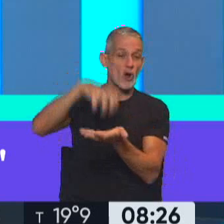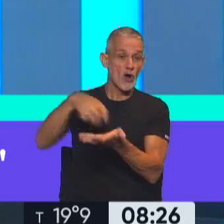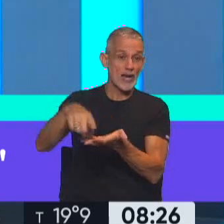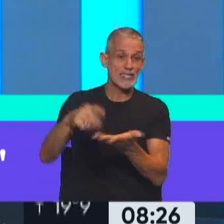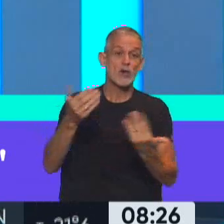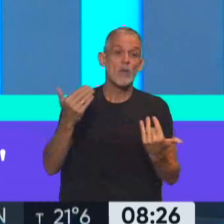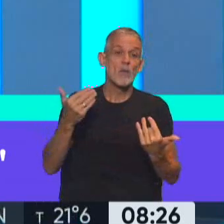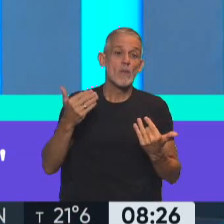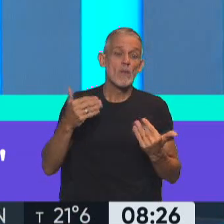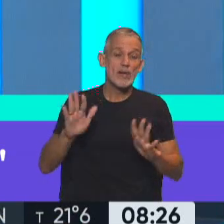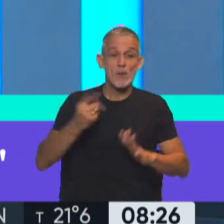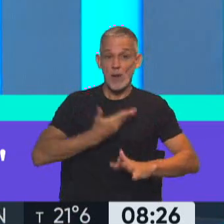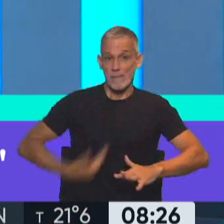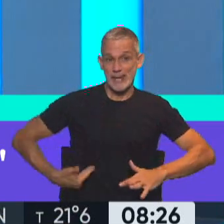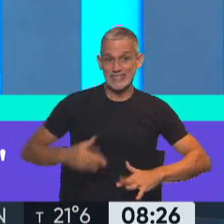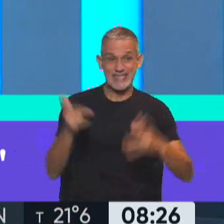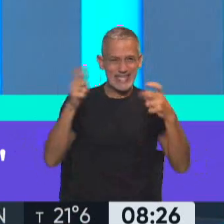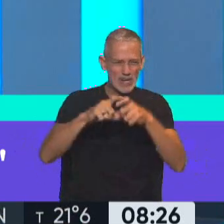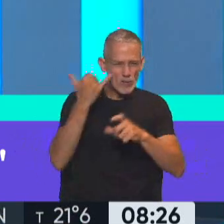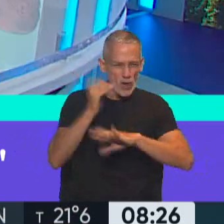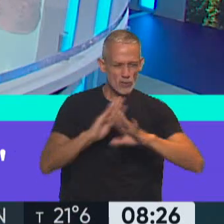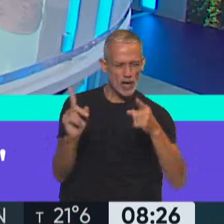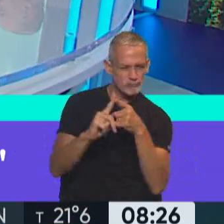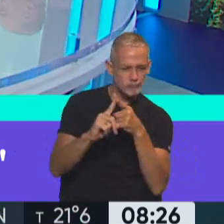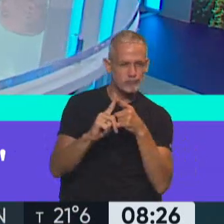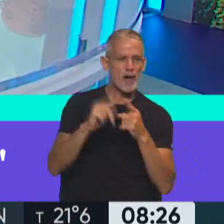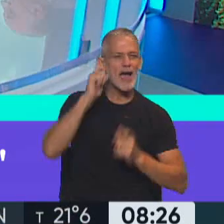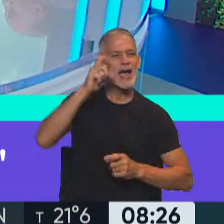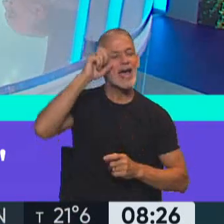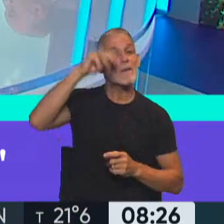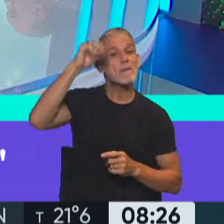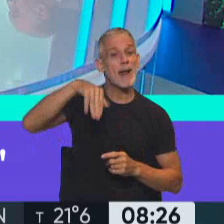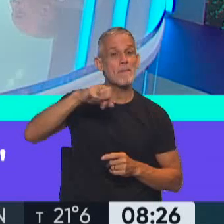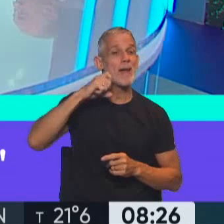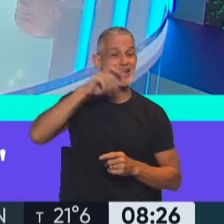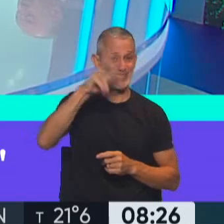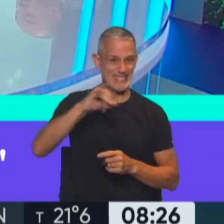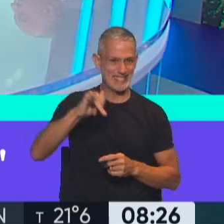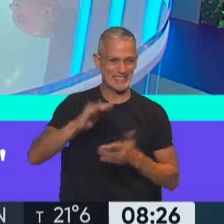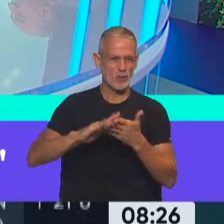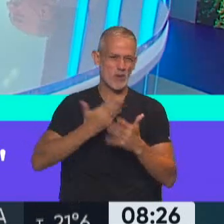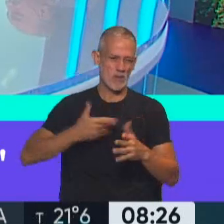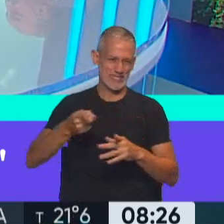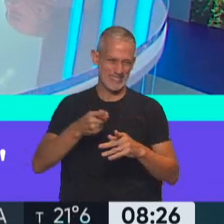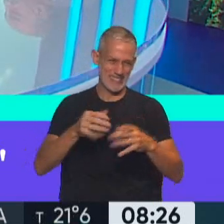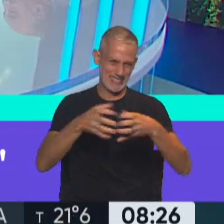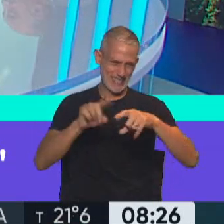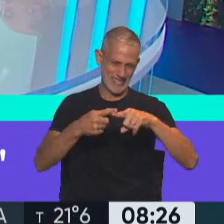ya concreta, porque el presidente se reunió con él, de que Germán Martínez sea el nuevo presidente, va a